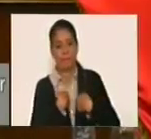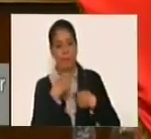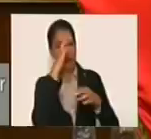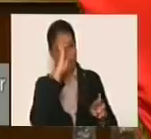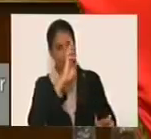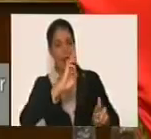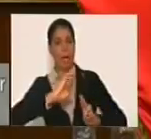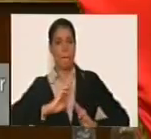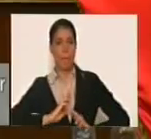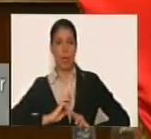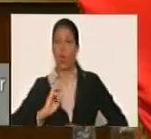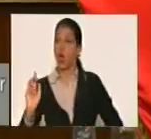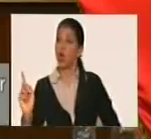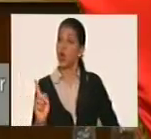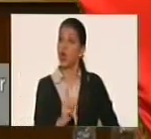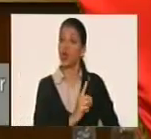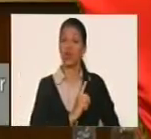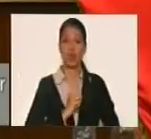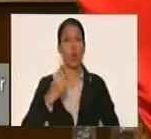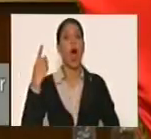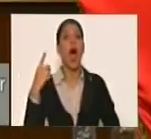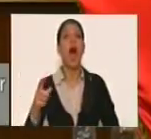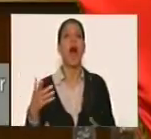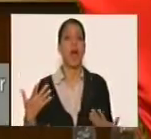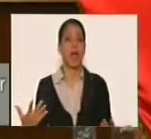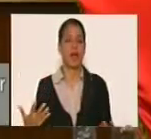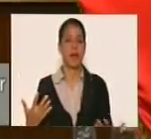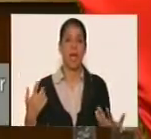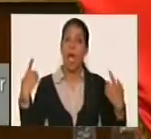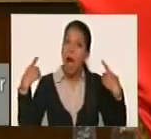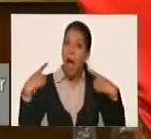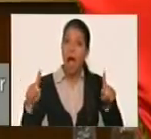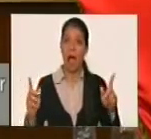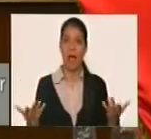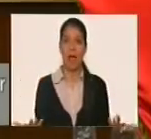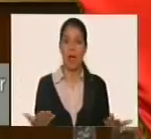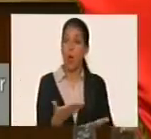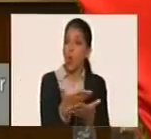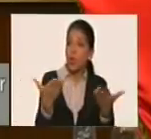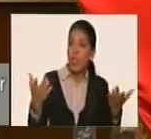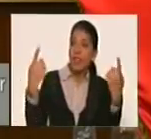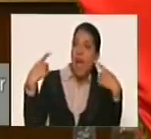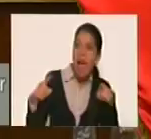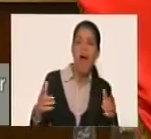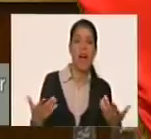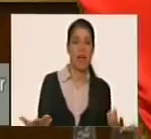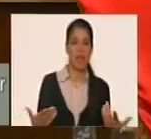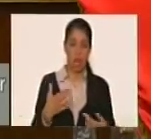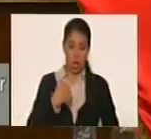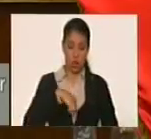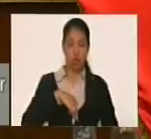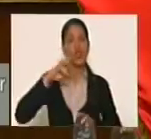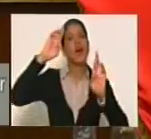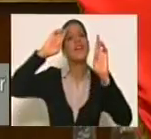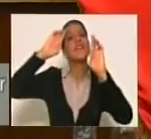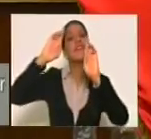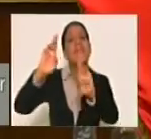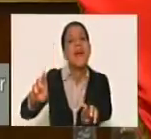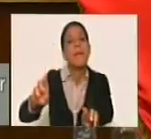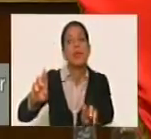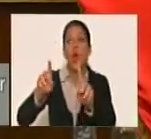Nosotros existimos, ustedes existen, nosotros los respetamos,